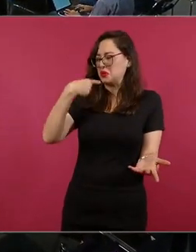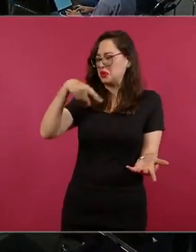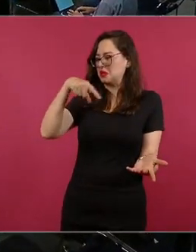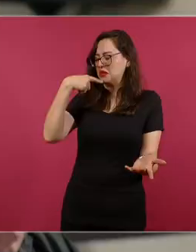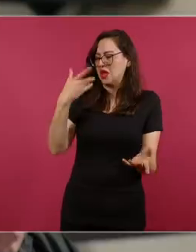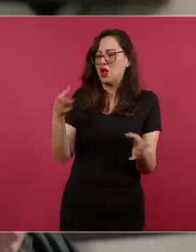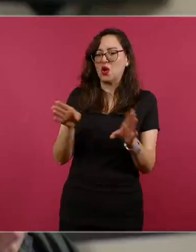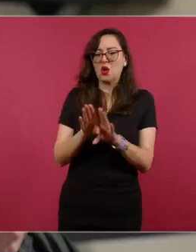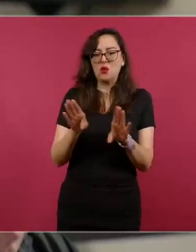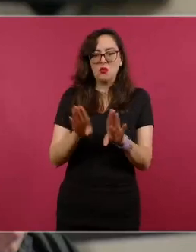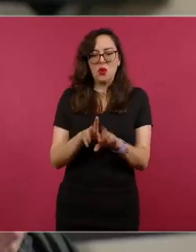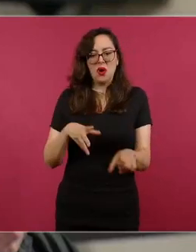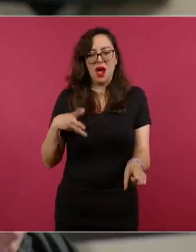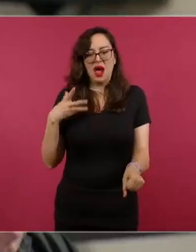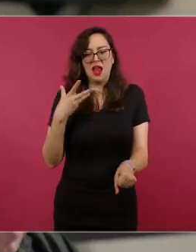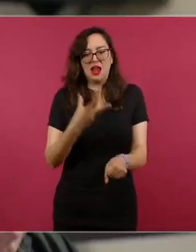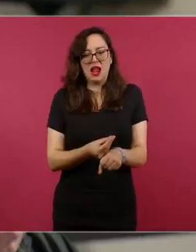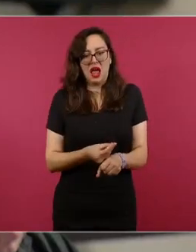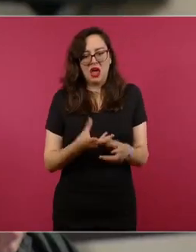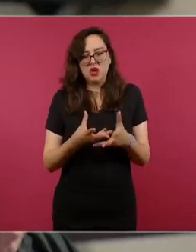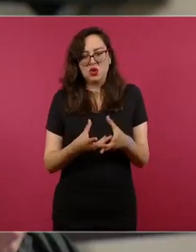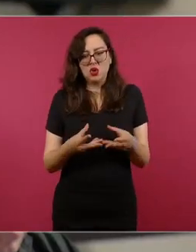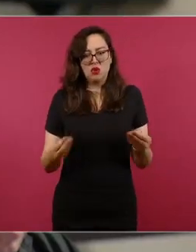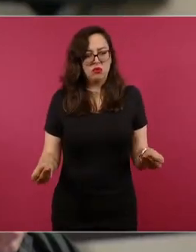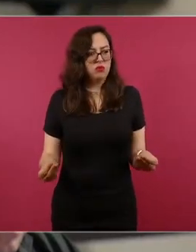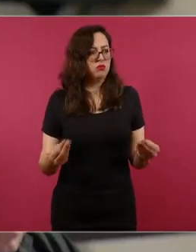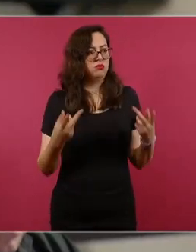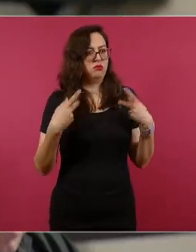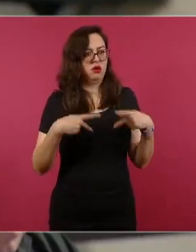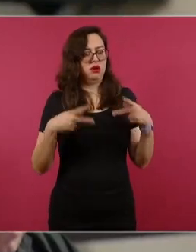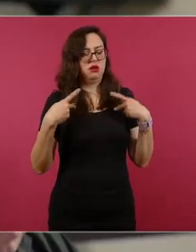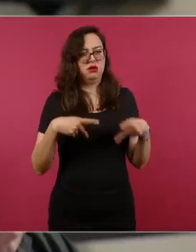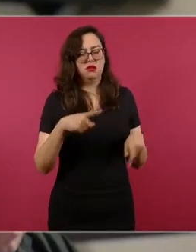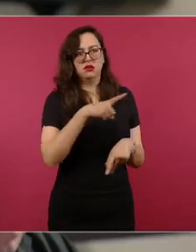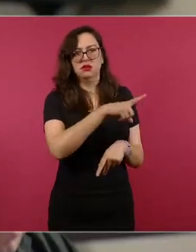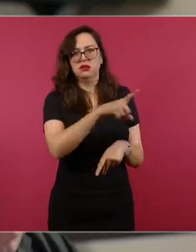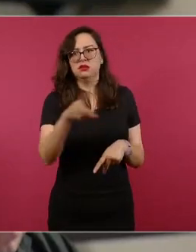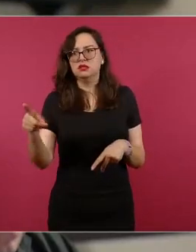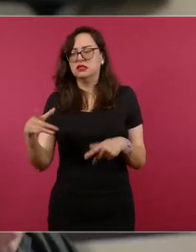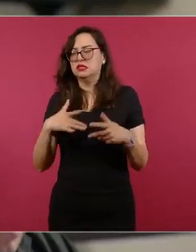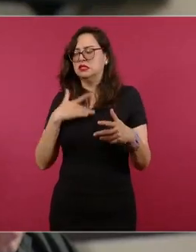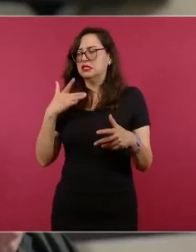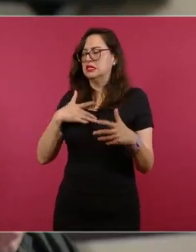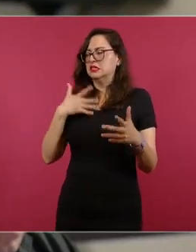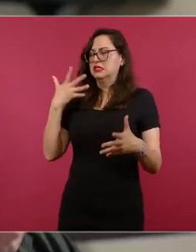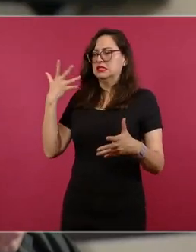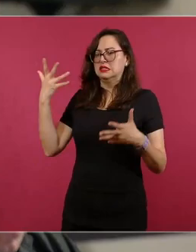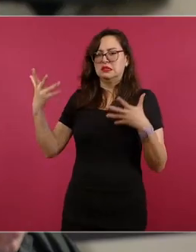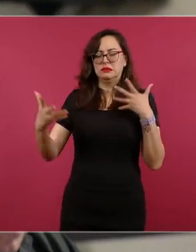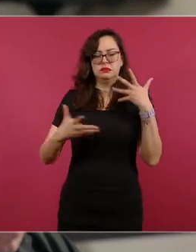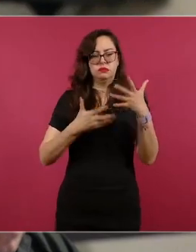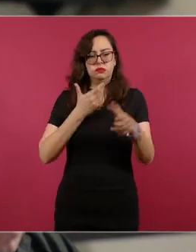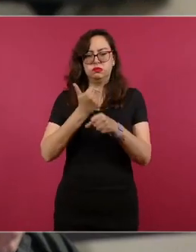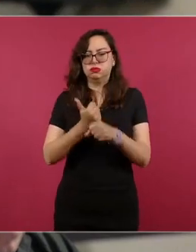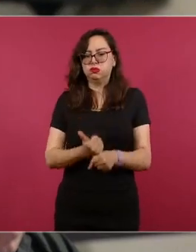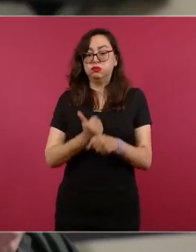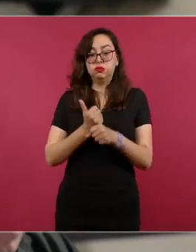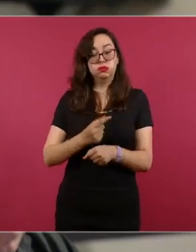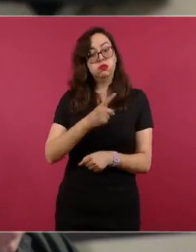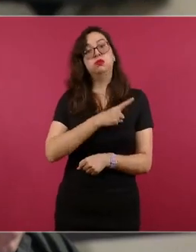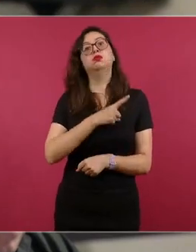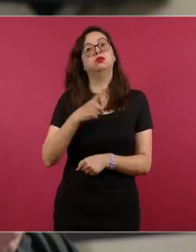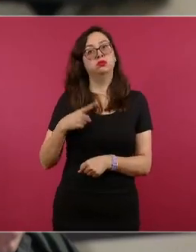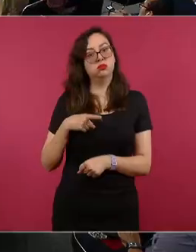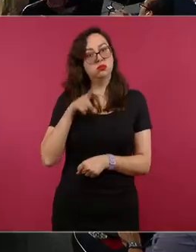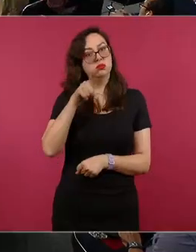se tomarán para remediar esta situación y evitar que más familias mexicanas caigan en la desesperación financiera? Es momento de actuar con determinación